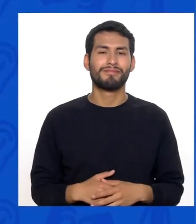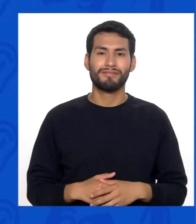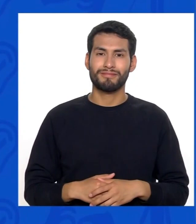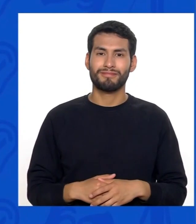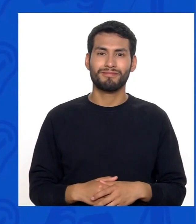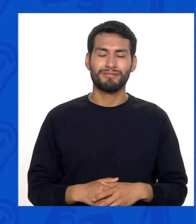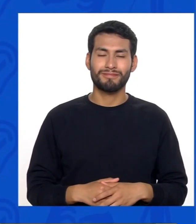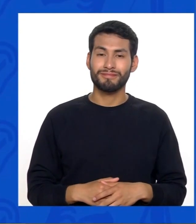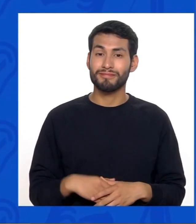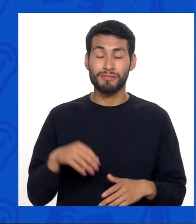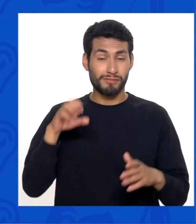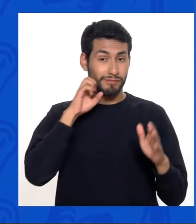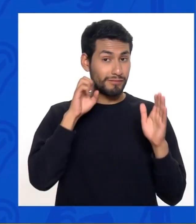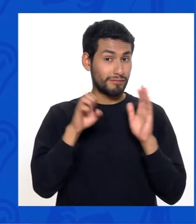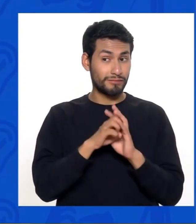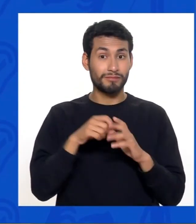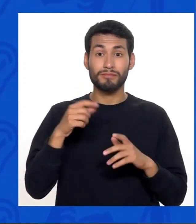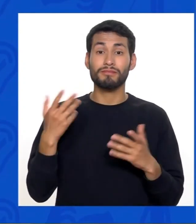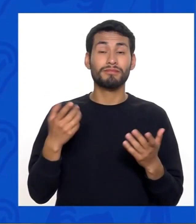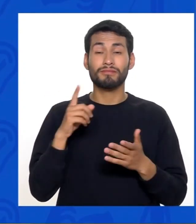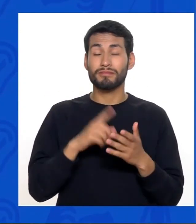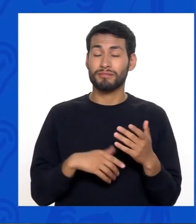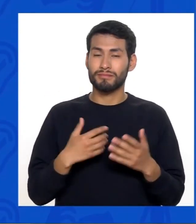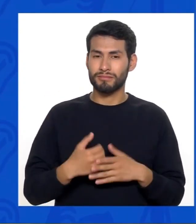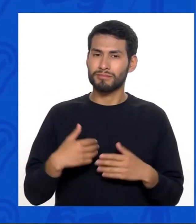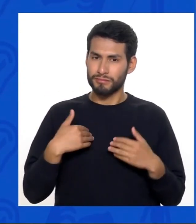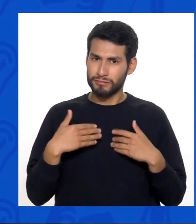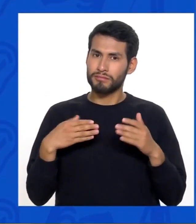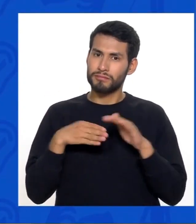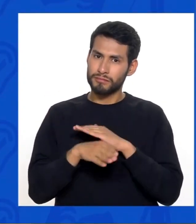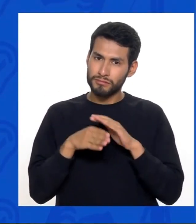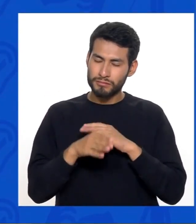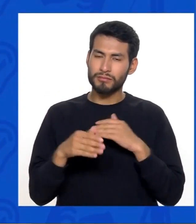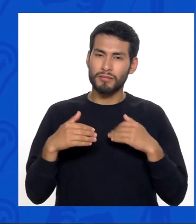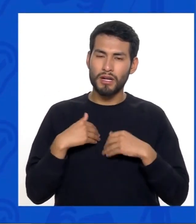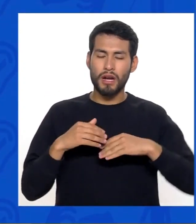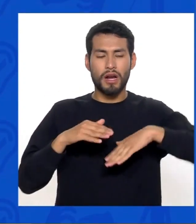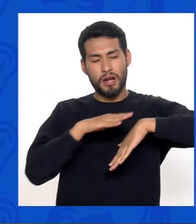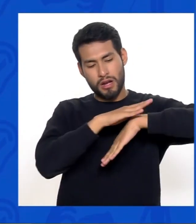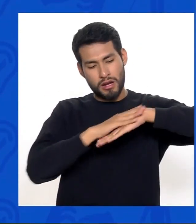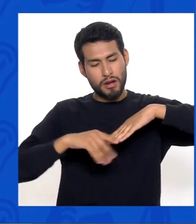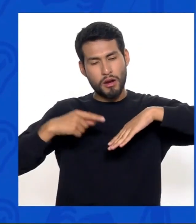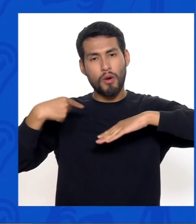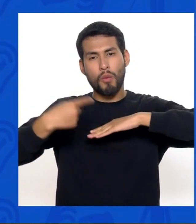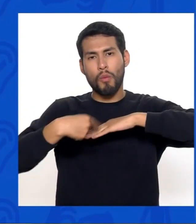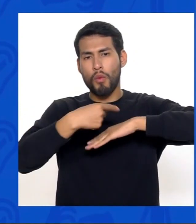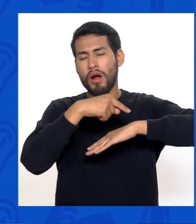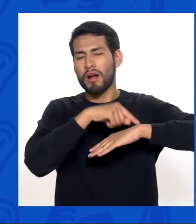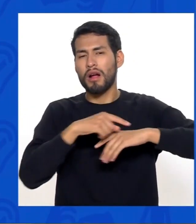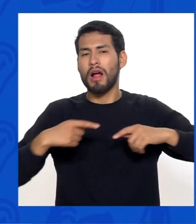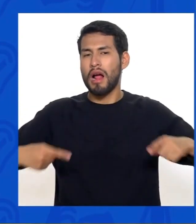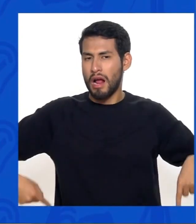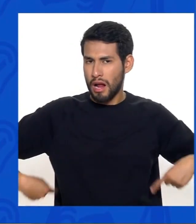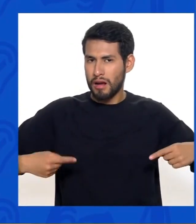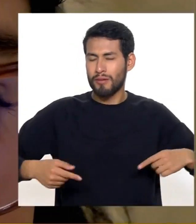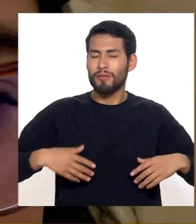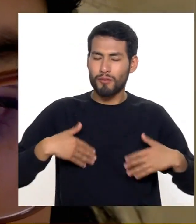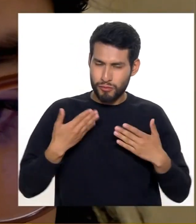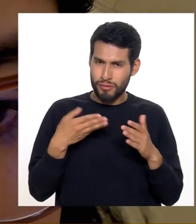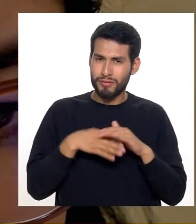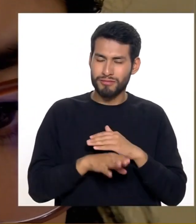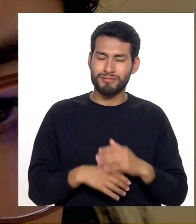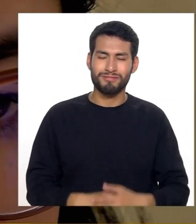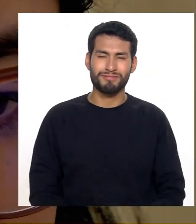con discapacidad. Por ejemplo, en nuestro caso tenemos accesos con rampa para que puedan ingresar.